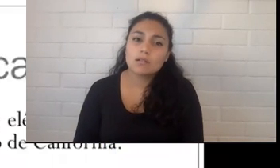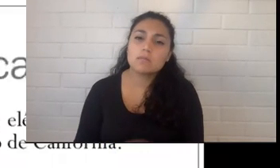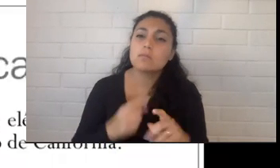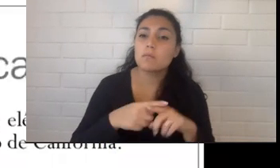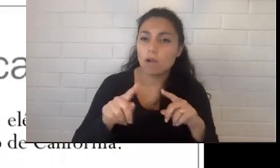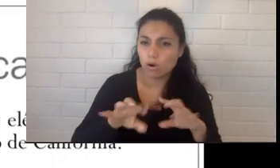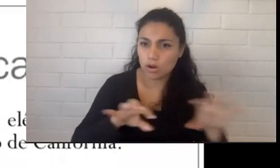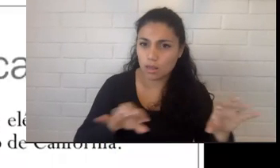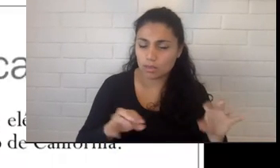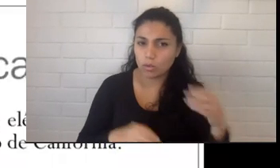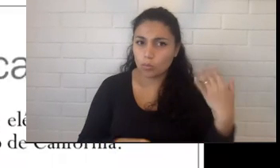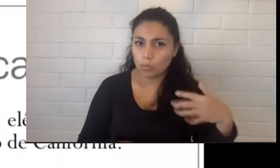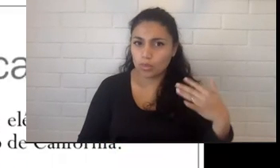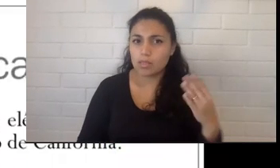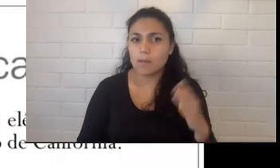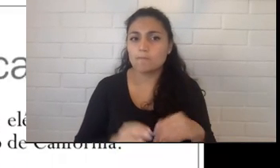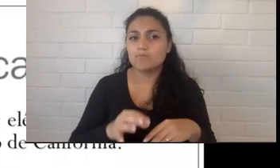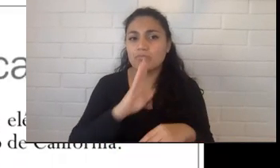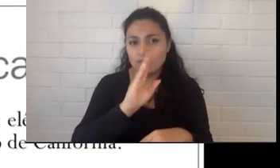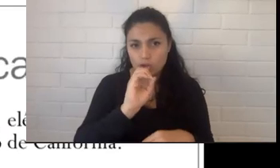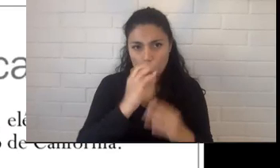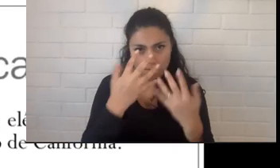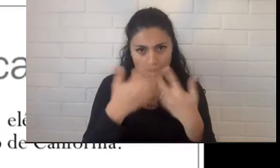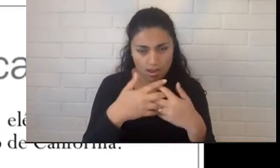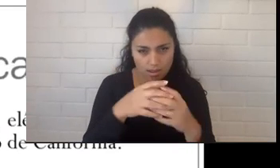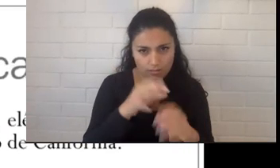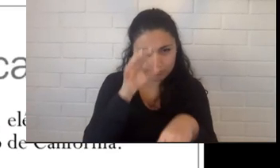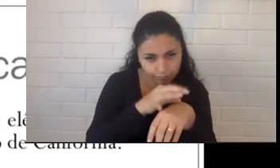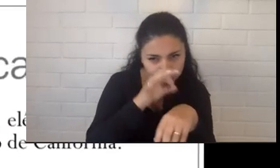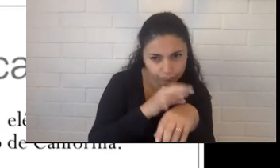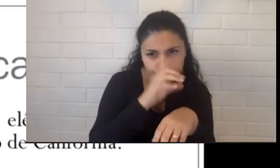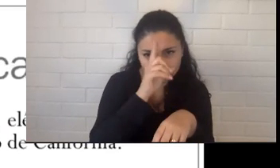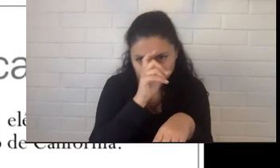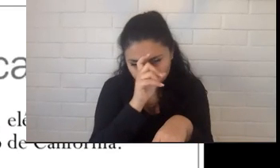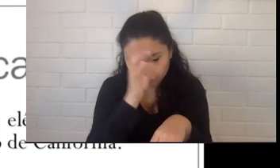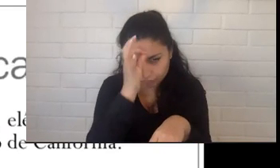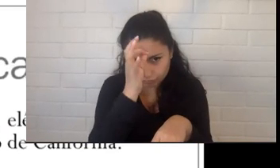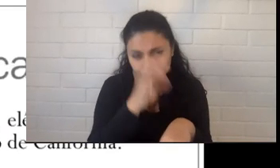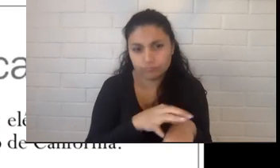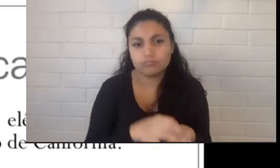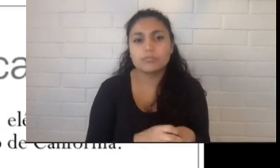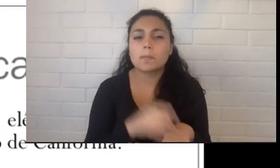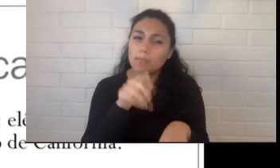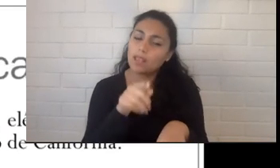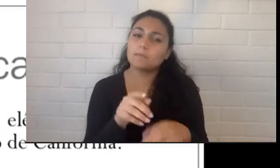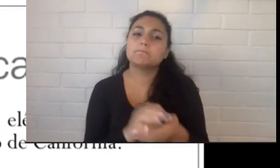Otros elementos, por ejemplo, en la biomecánica médica clínica, para que puedan ver los distintos ejemplos, por ejemplo, acá